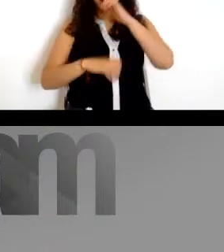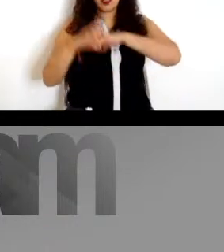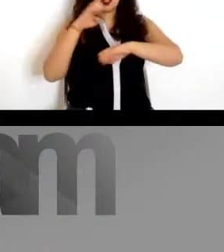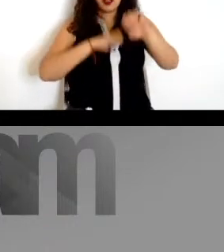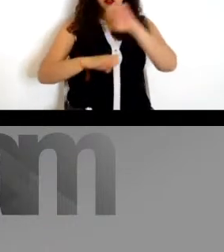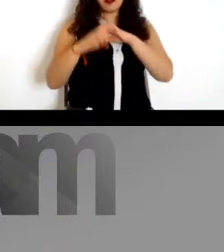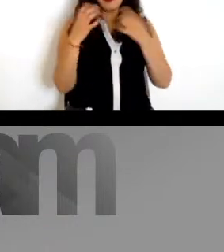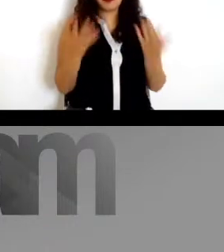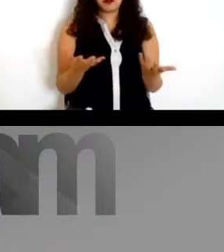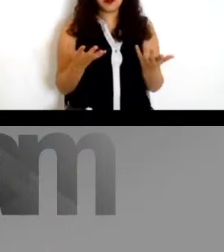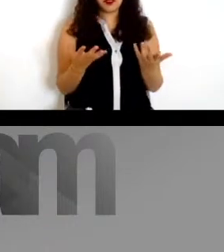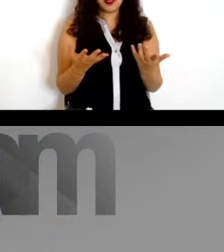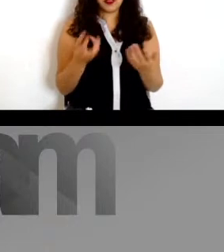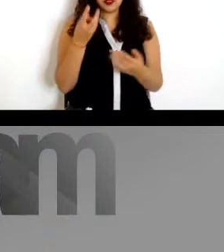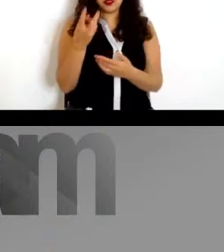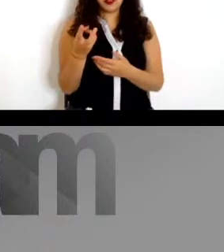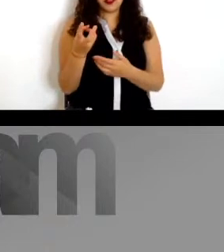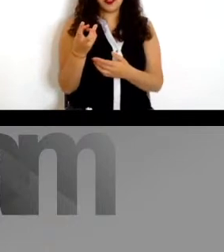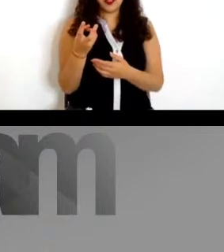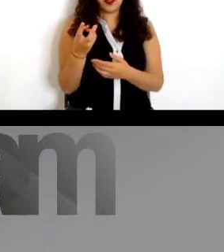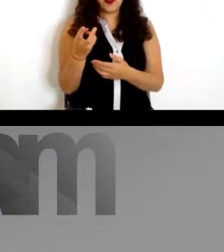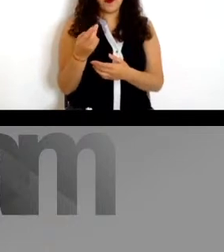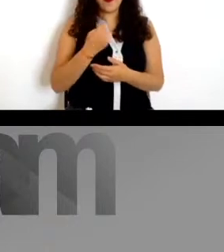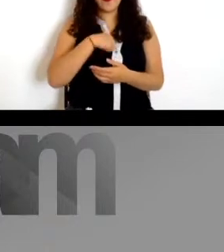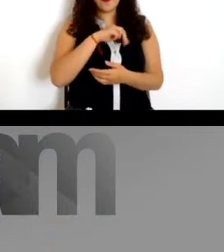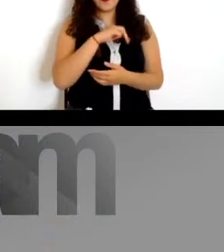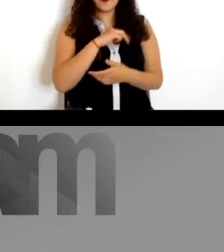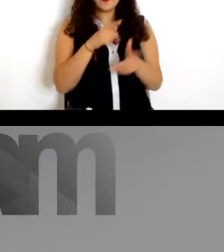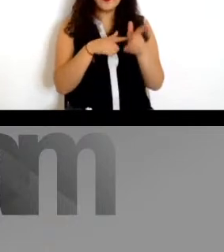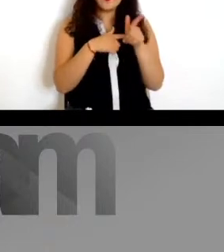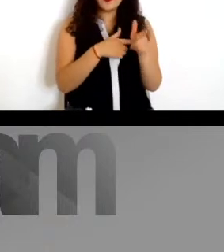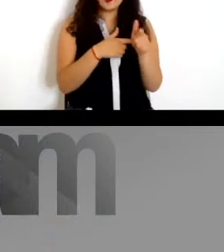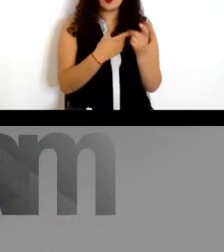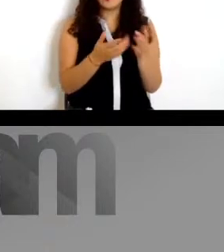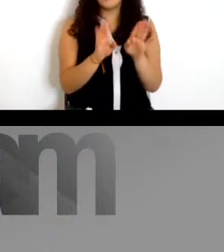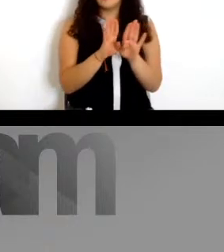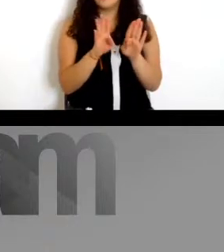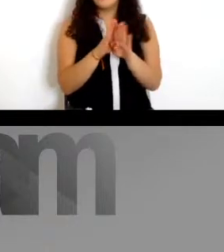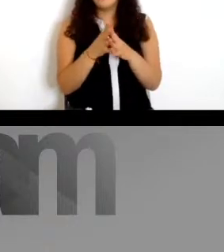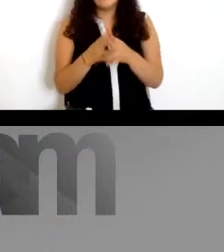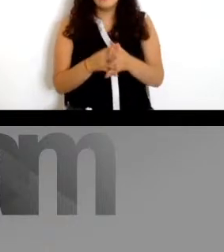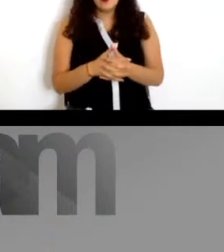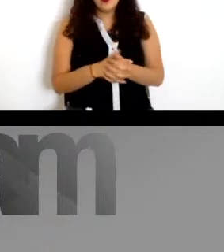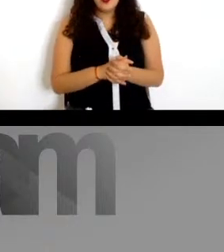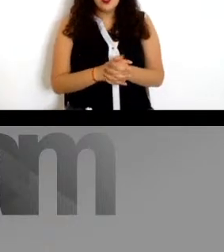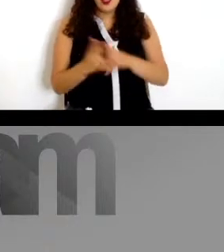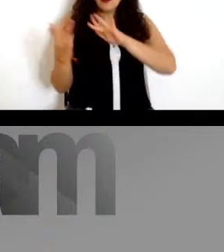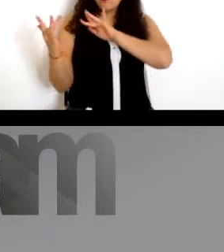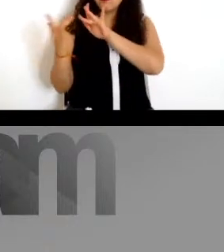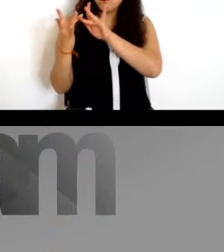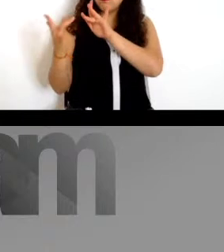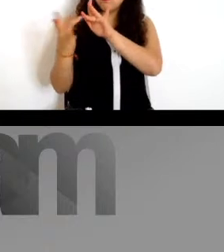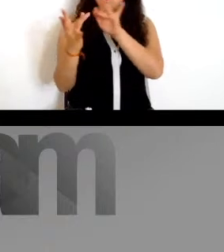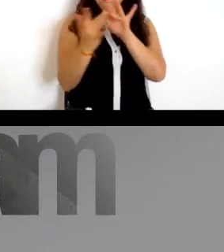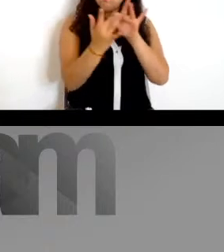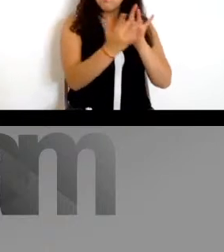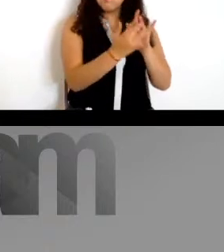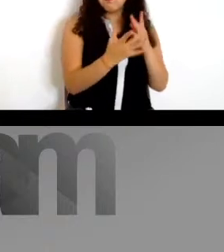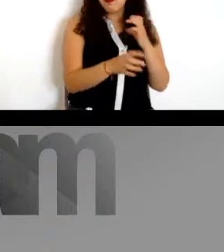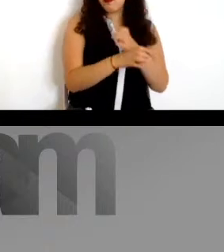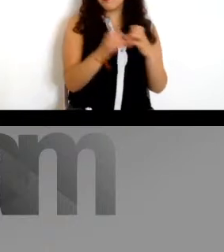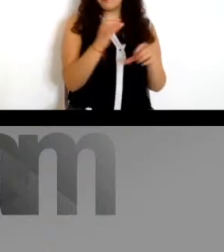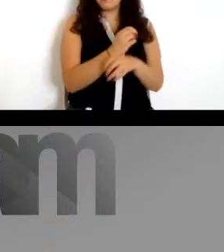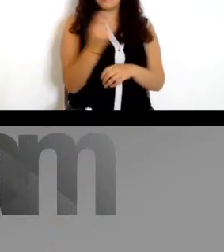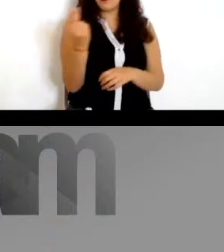es justamente lo que hace que podamos seguir, digamos, uniendo los lazos de lo que se requiere para que